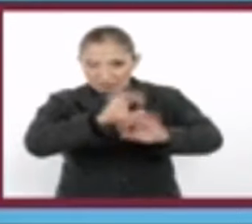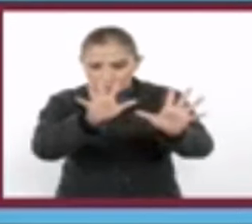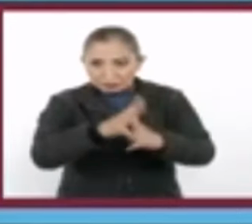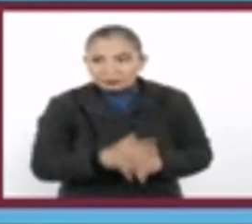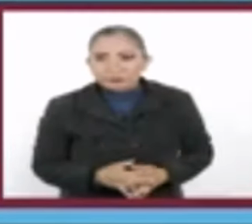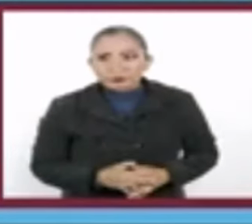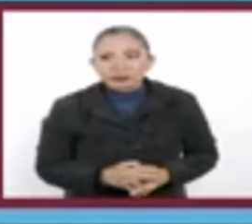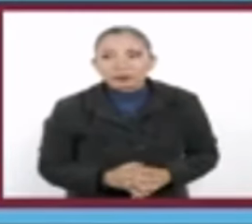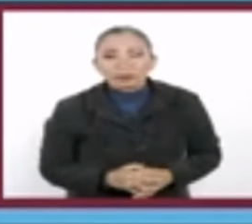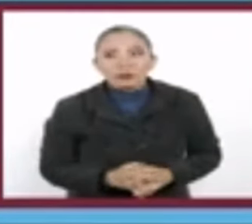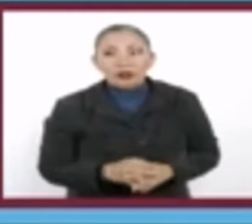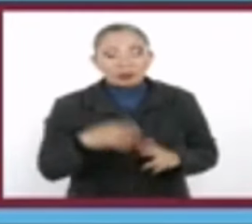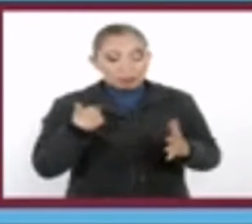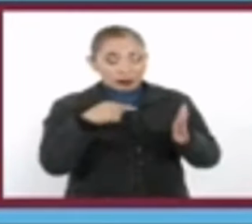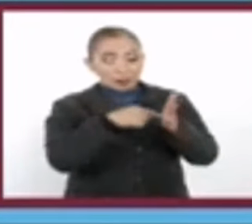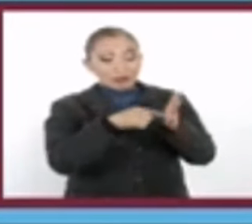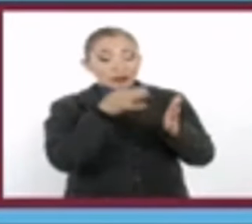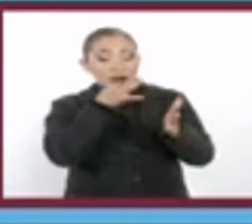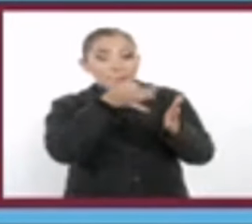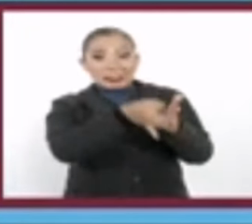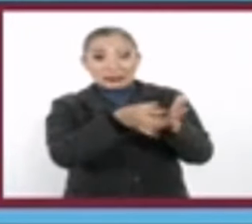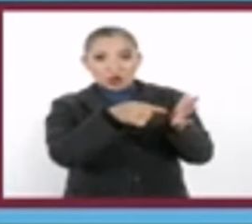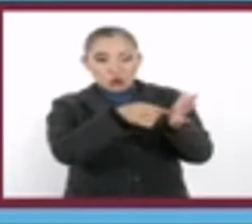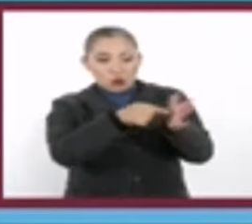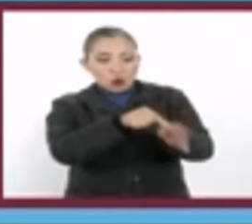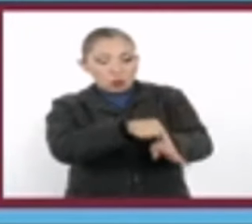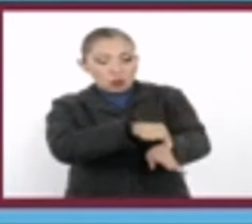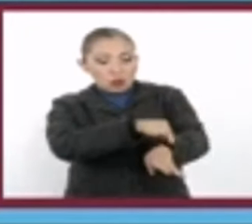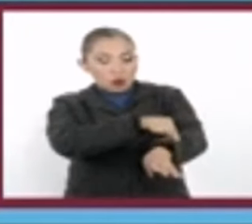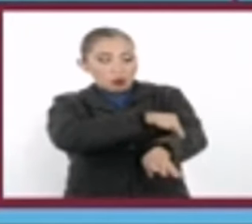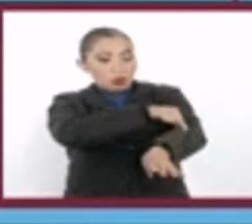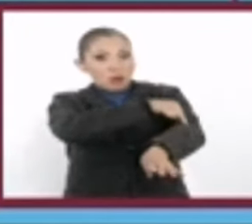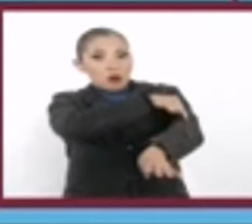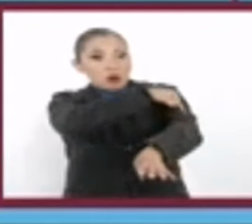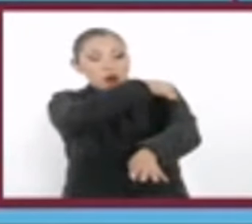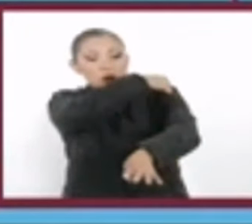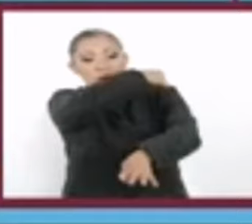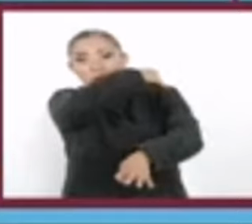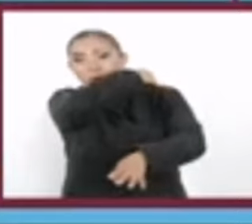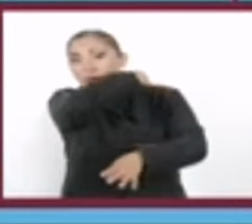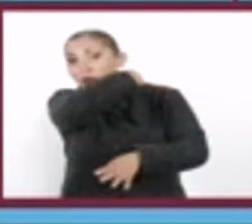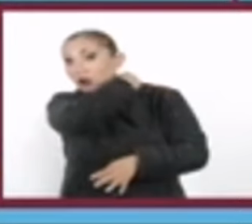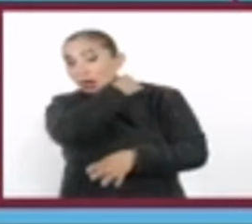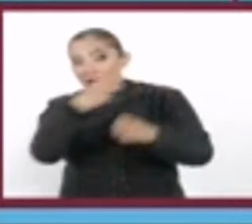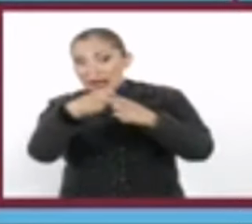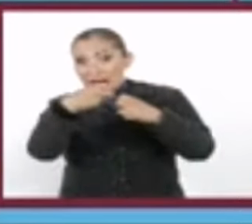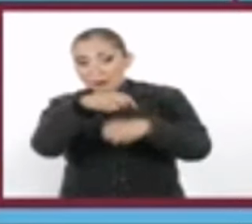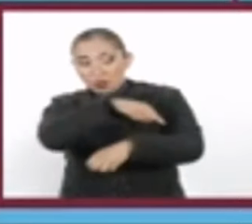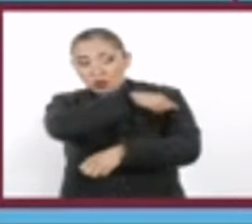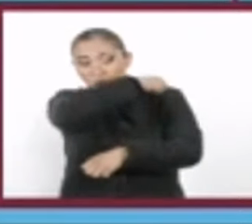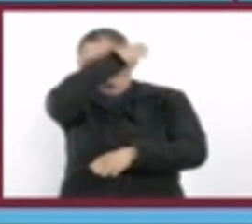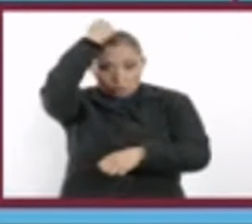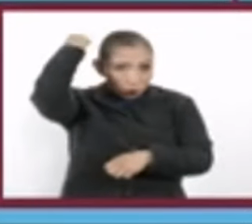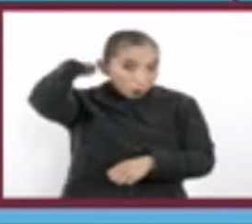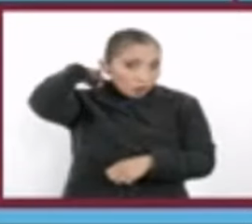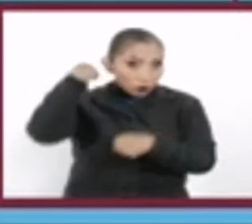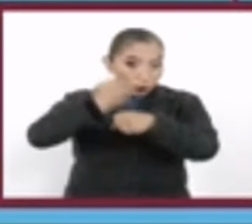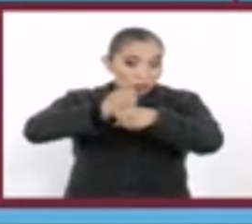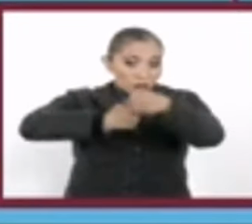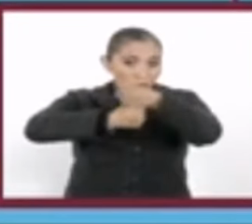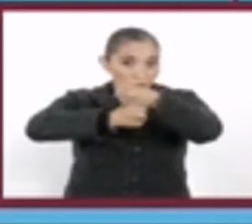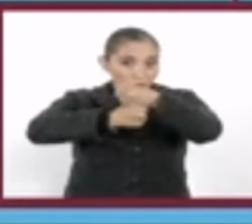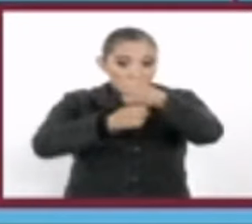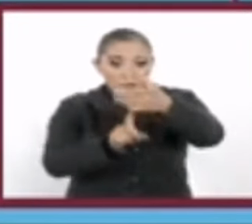explicarte. El receptor recibe el estímulo. El impulso nervioso viaja por el nervio aferente hasta la médula